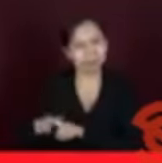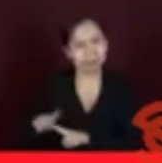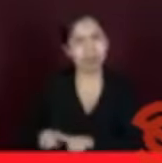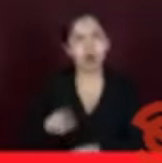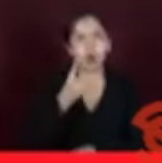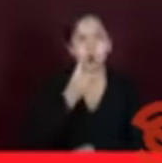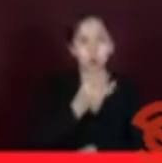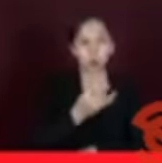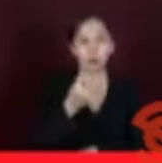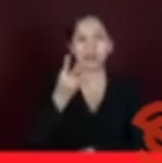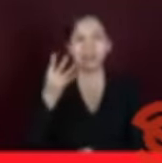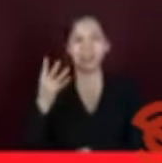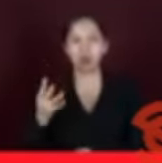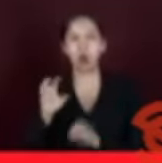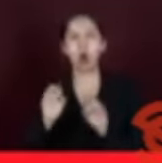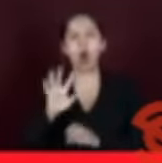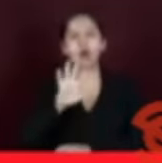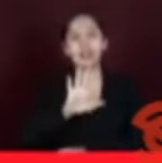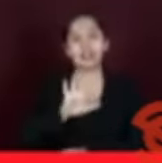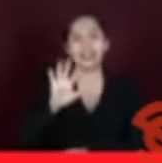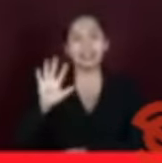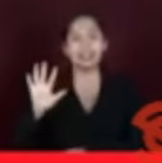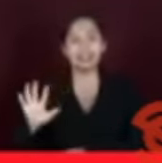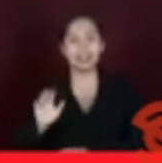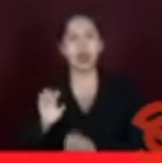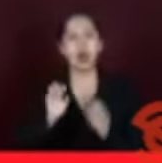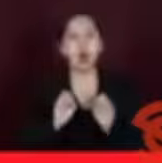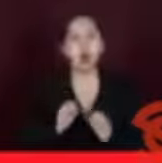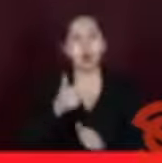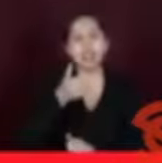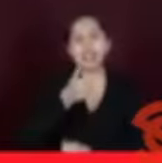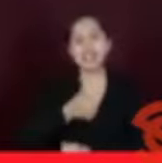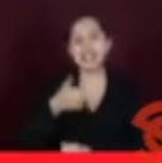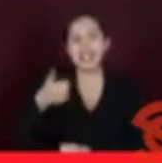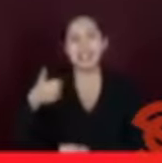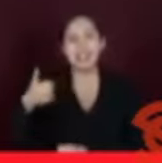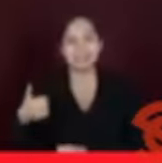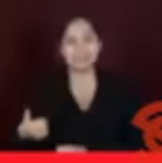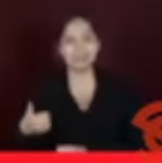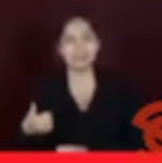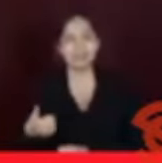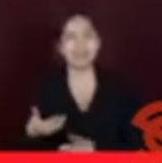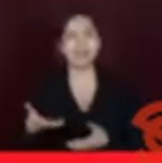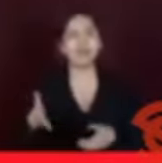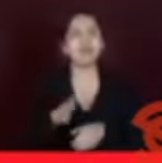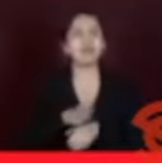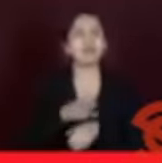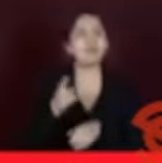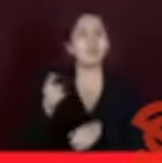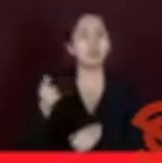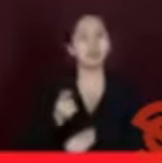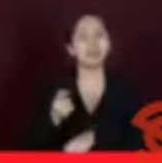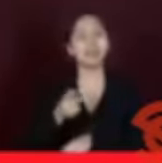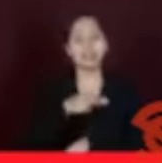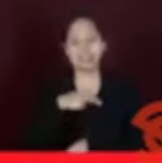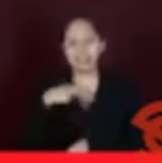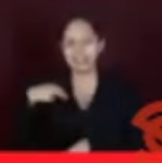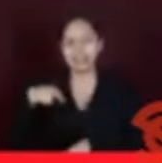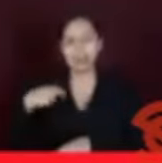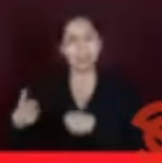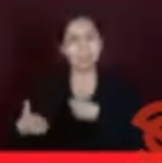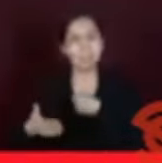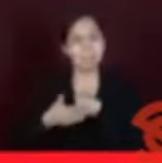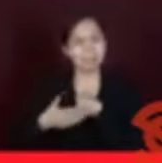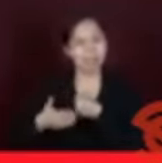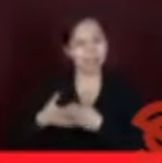4 de 4, o 5 de 5, o 6 de 6, porque vamos a ganar